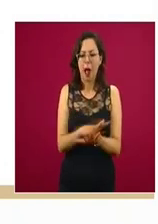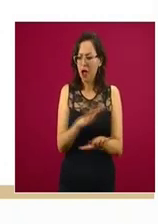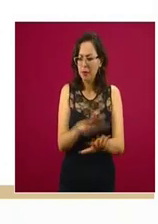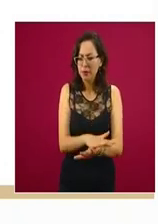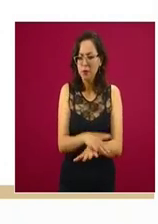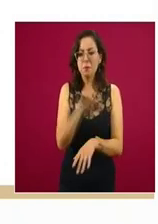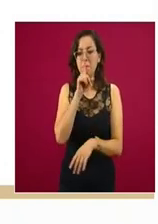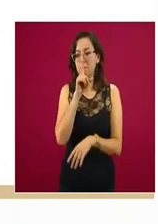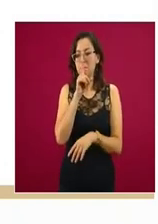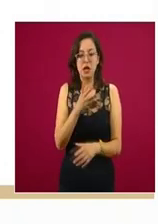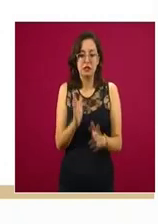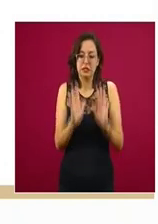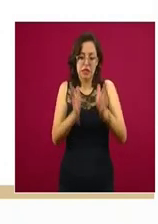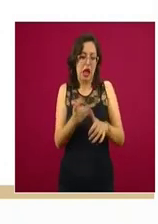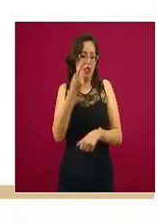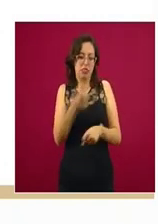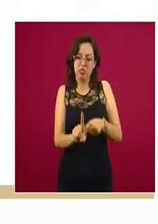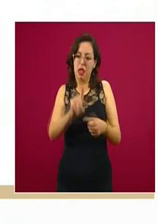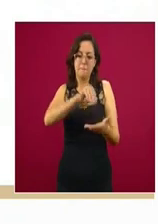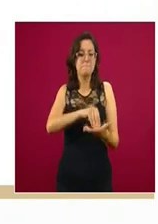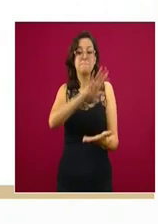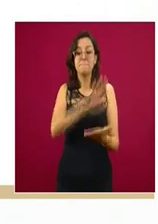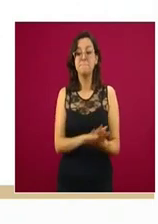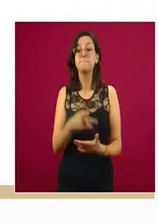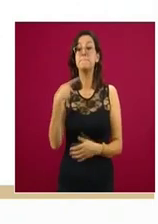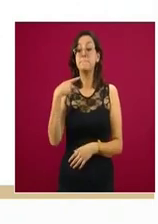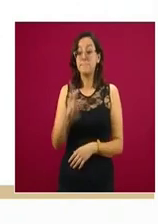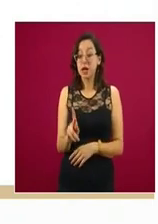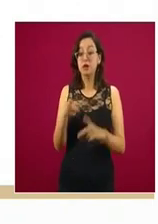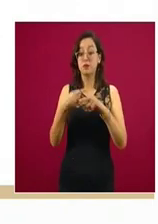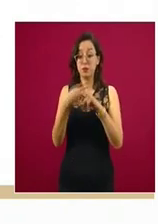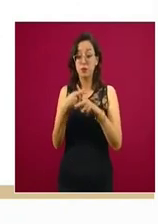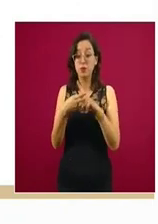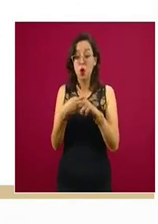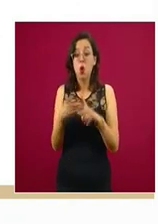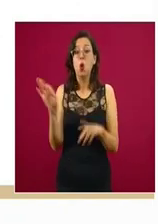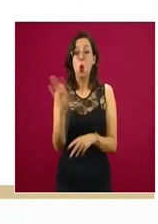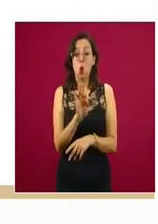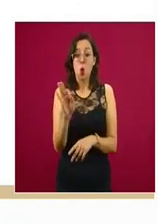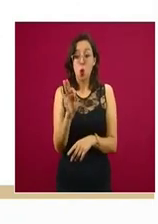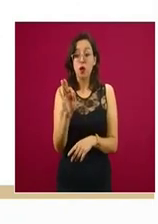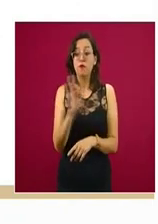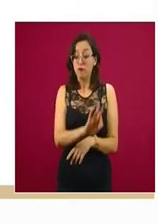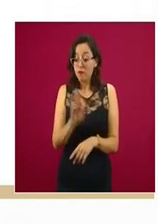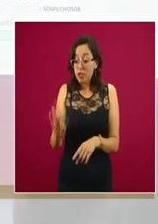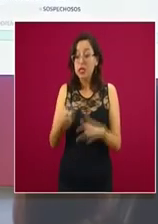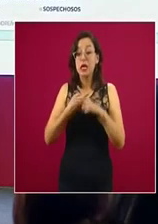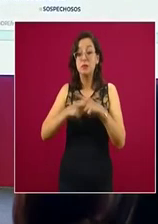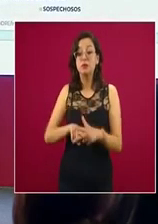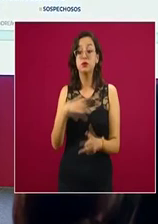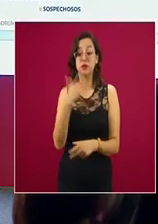porque el día que se registraron es el día que se registraron. Sin embargo, las estadísticas cuando se identifican por fecha de inicio de los